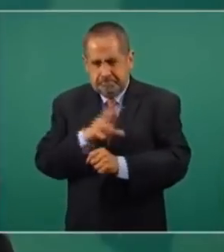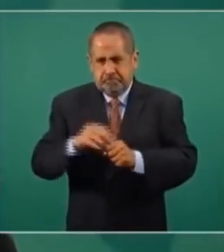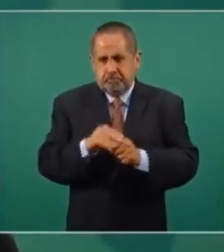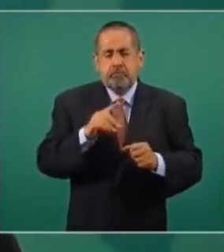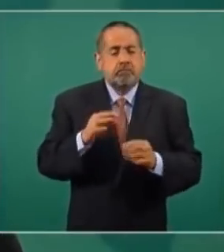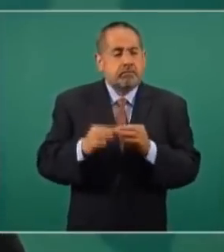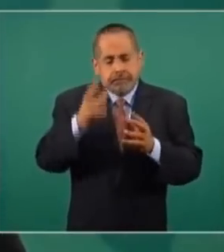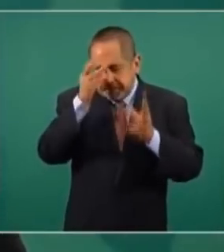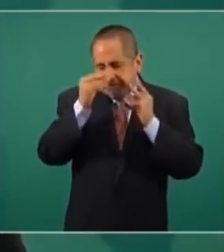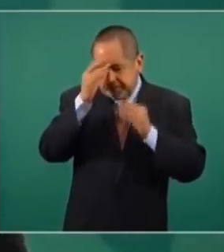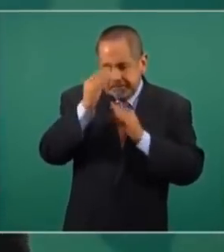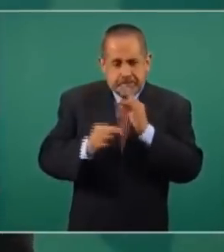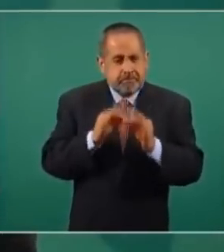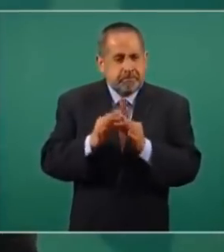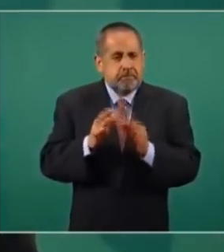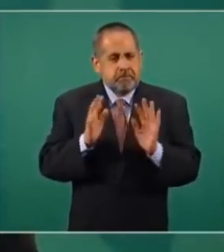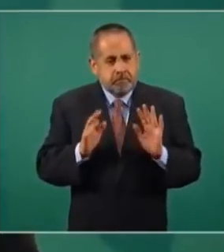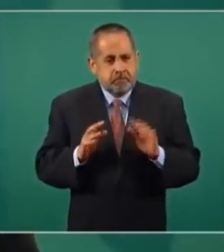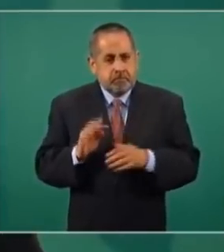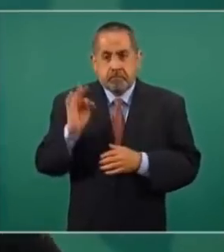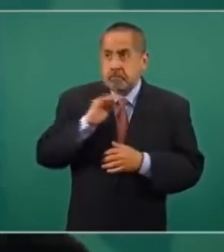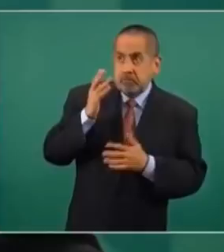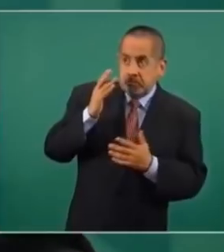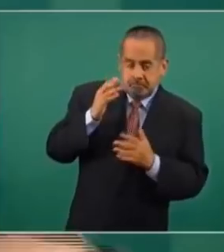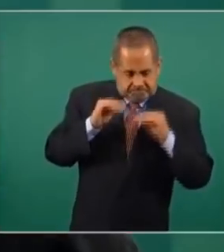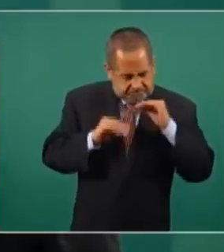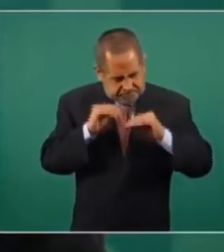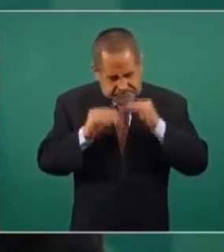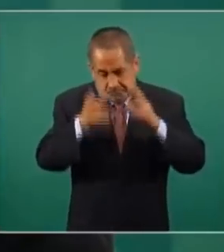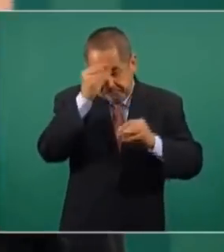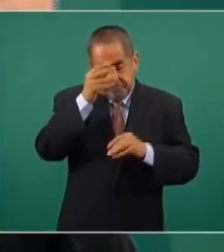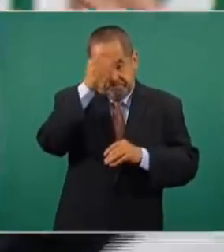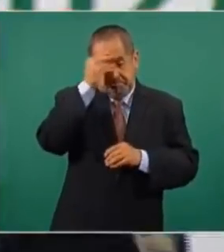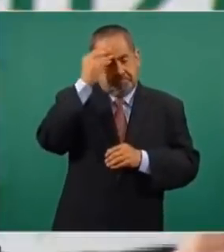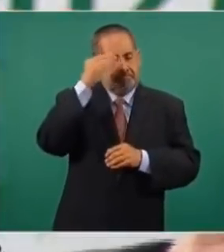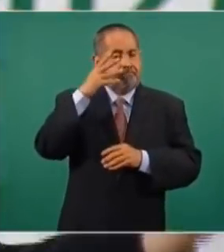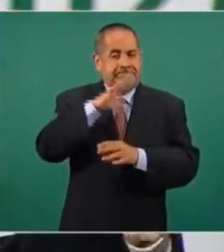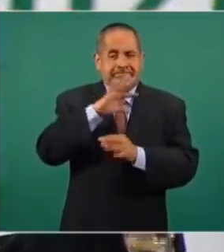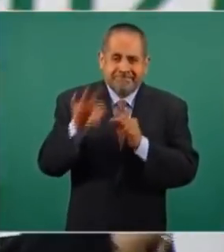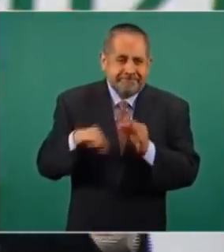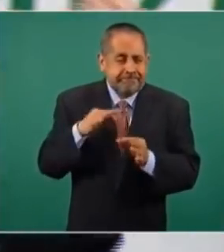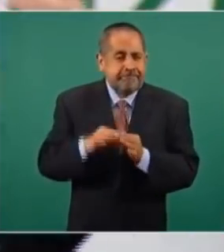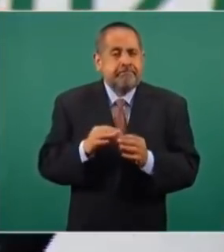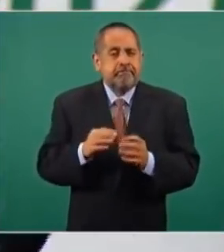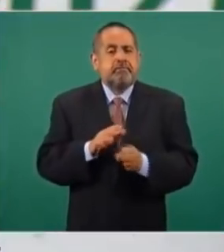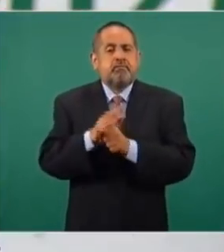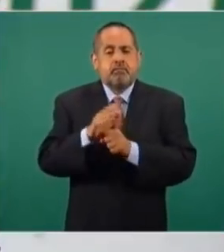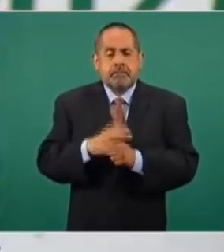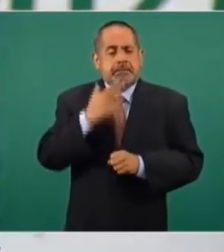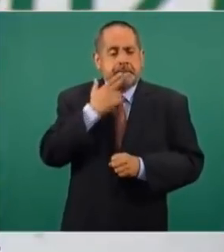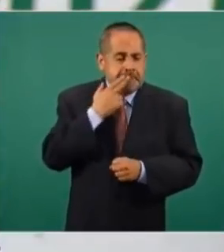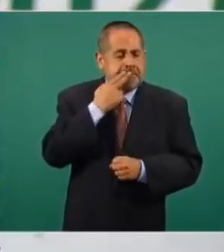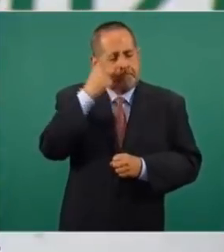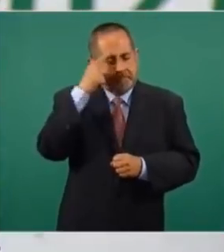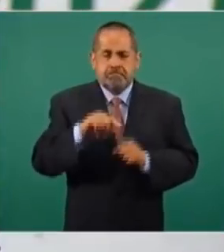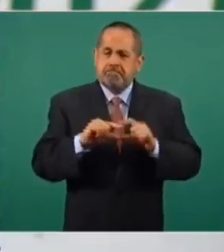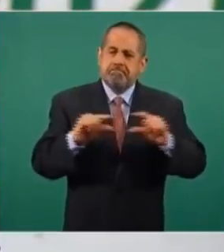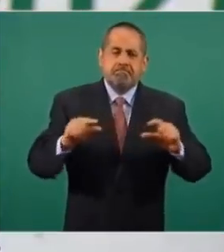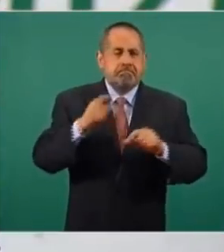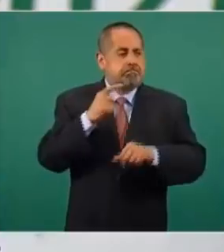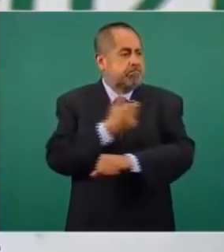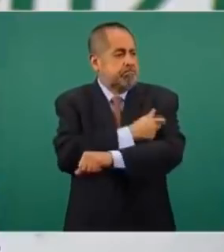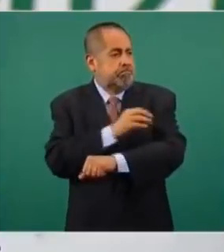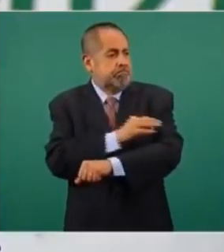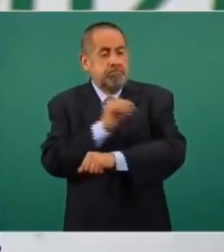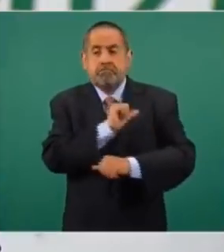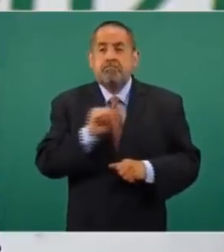que conocer, si acaso no los conociéramos, tener toda la información sobre cuál es el impacto de esa vacuna en la genética